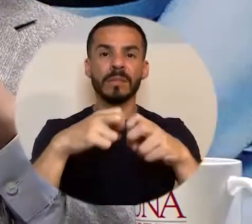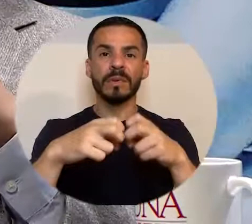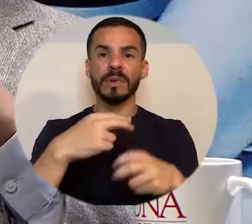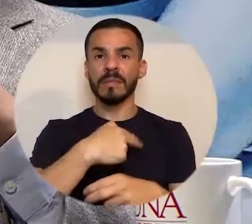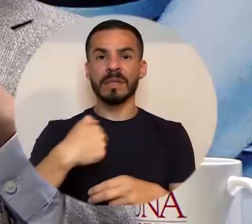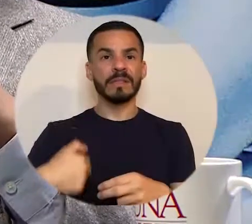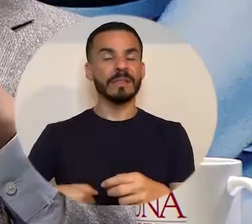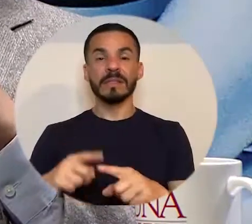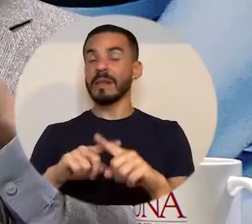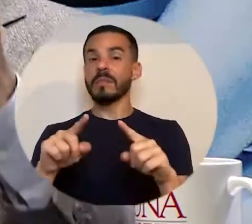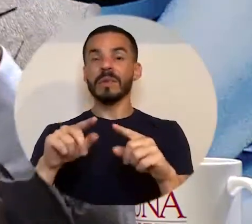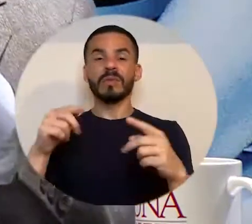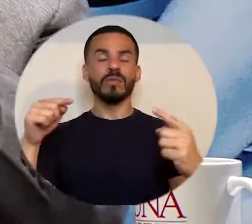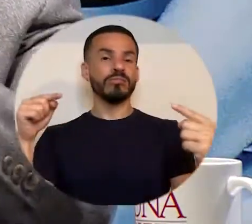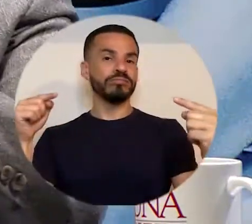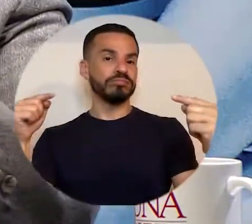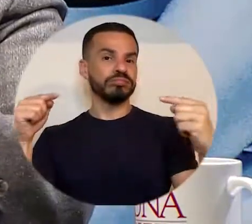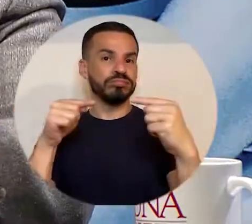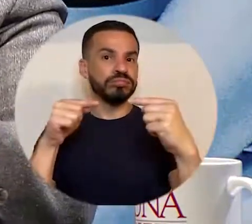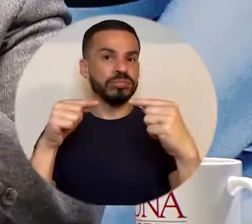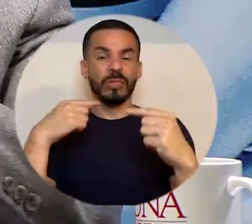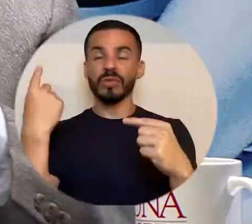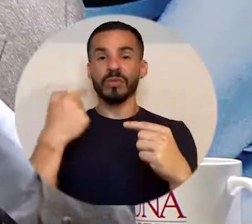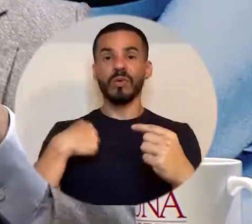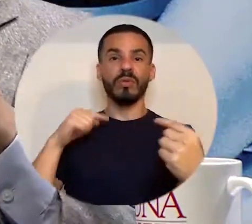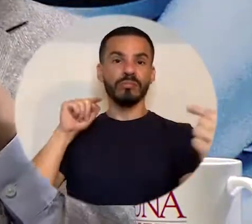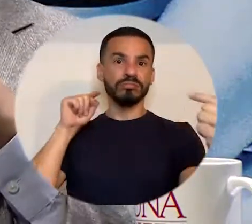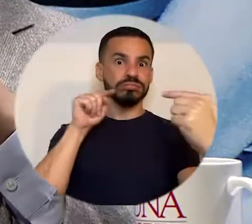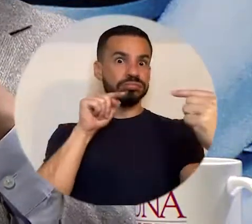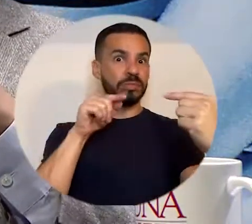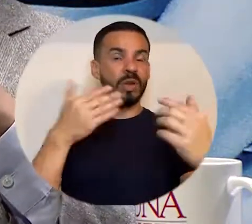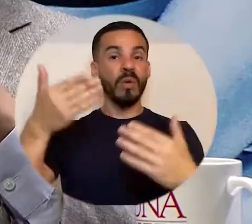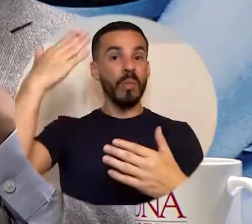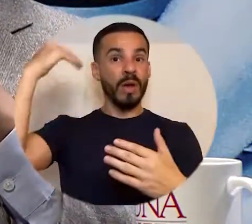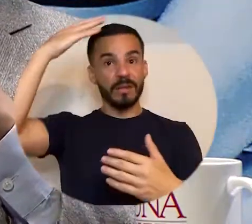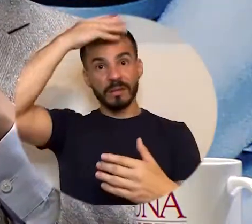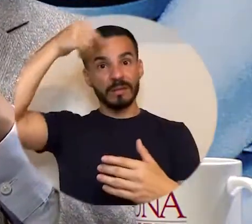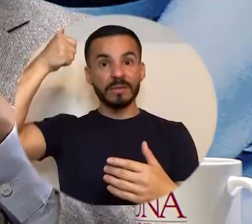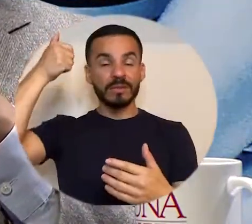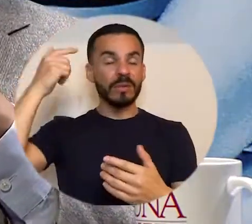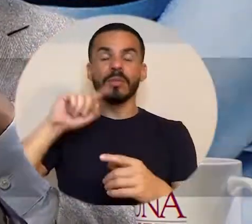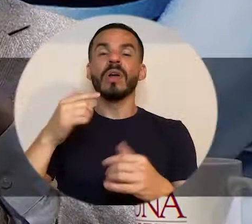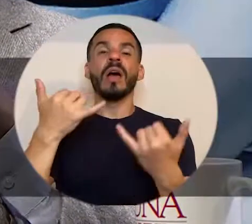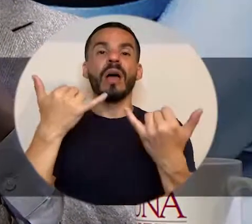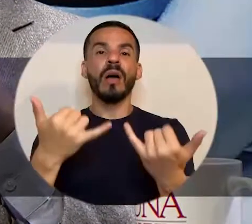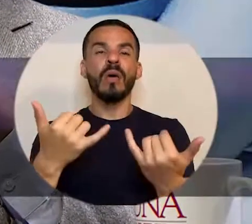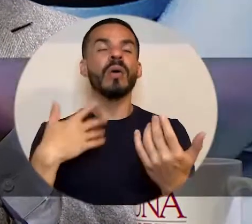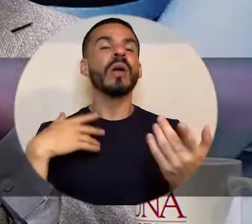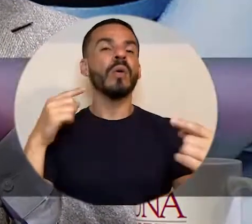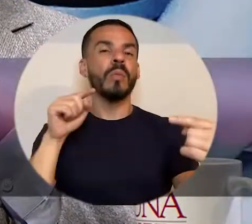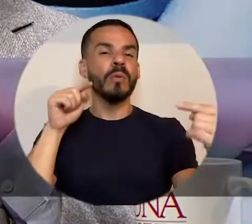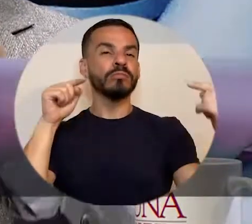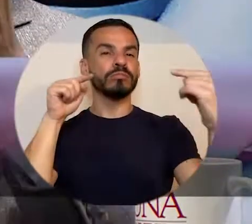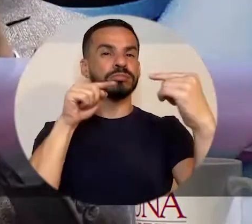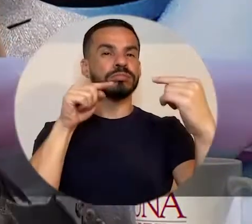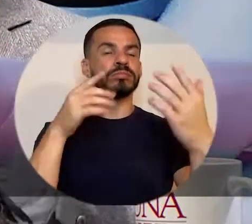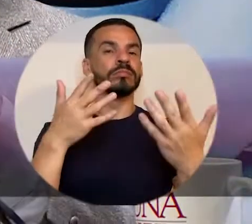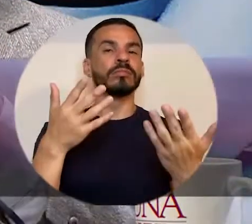el problema de China, pero no desde un enfrentamiento unilateral, como lo planteaba Trump, sino